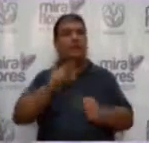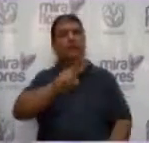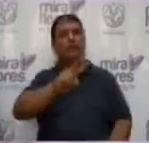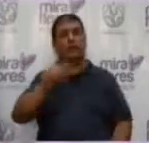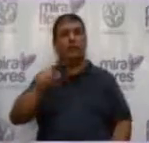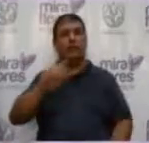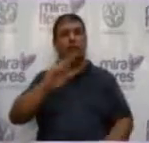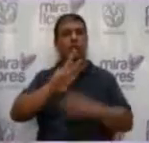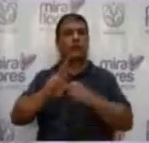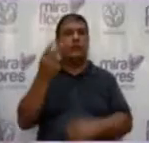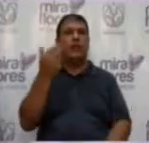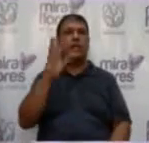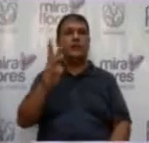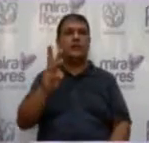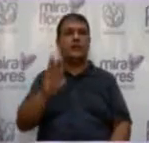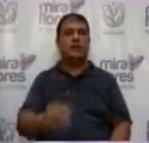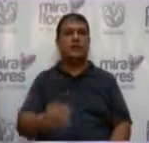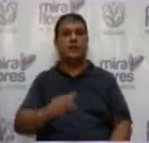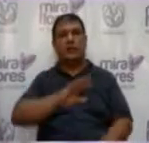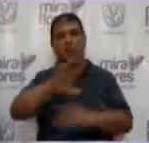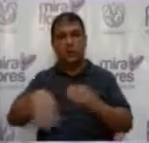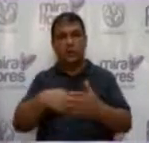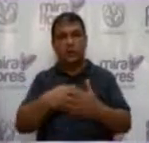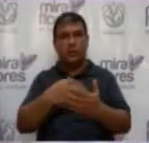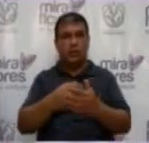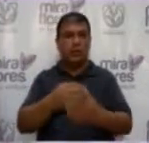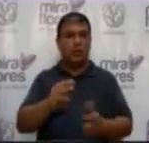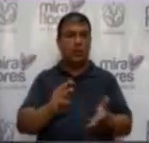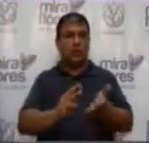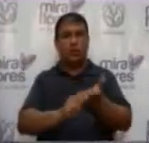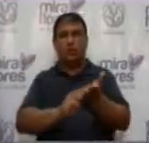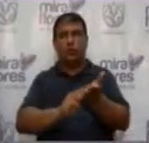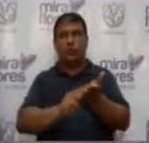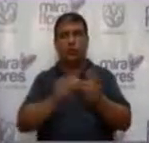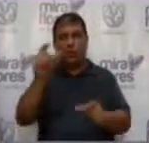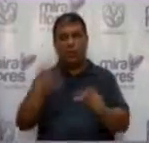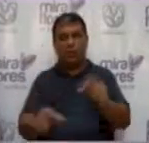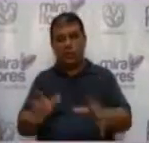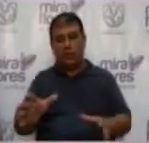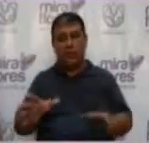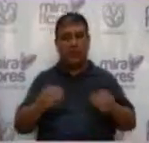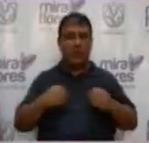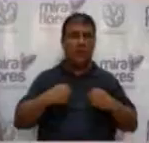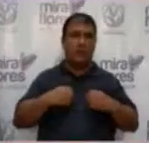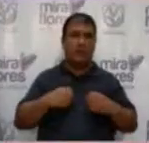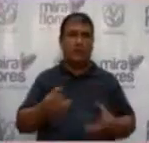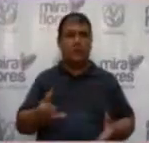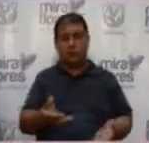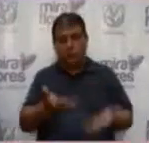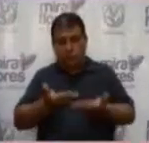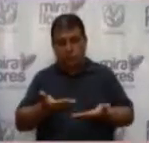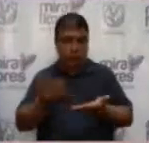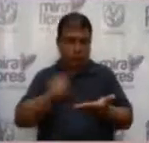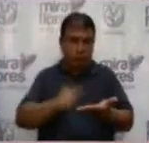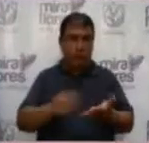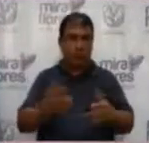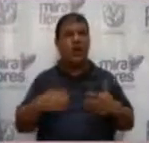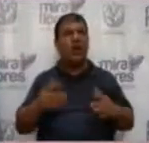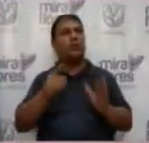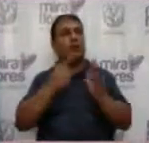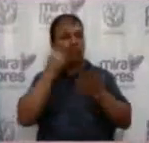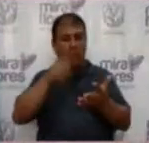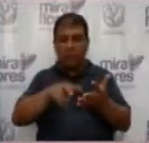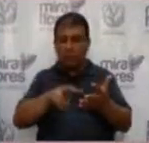año 2016, que todos los miembros del Consejo han recibido en su oportunidad. No sé si hay